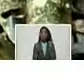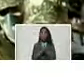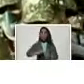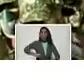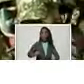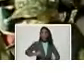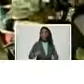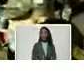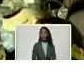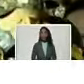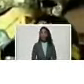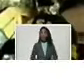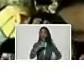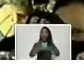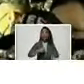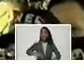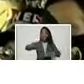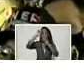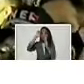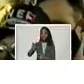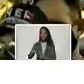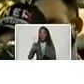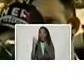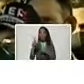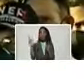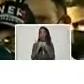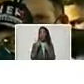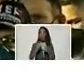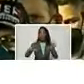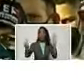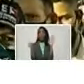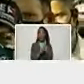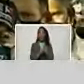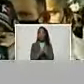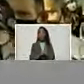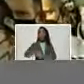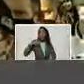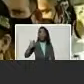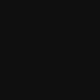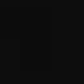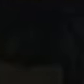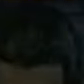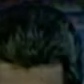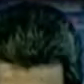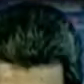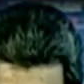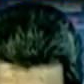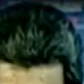policiales. Hacer respetar la palabra de la ley y el derecho a la paz.